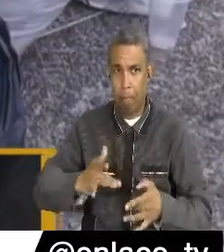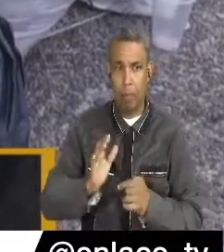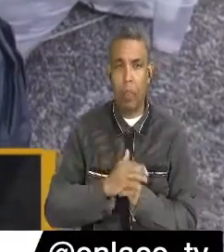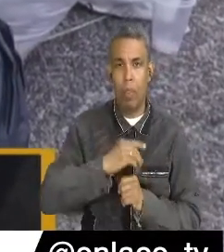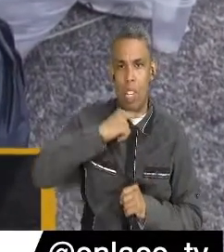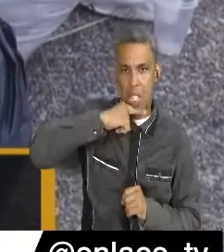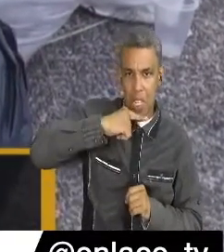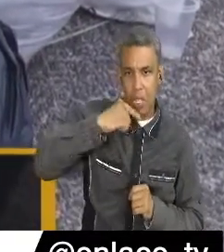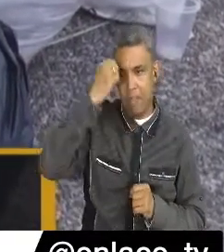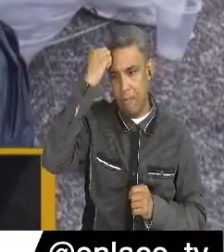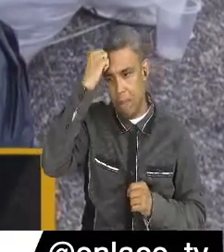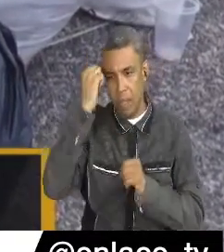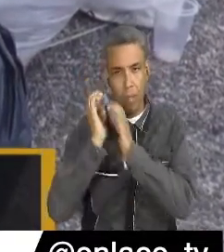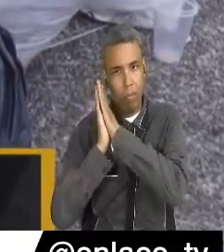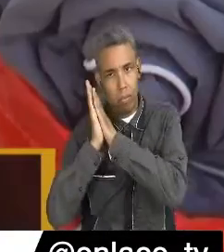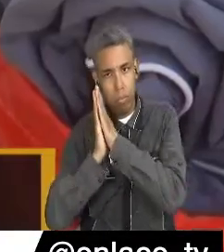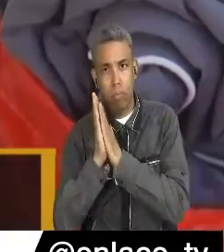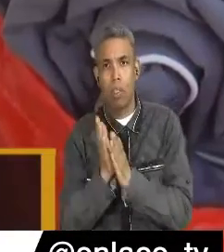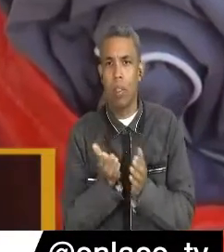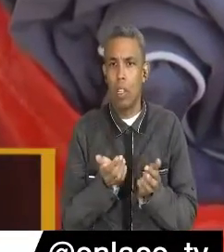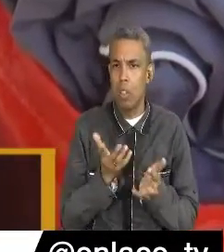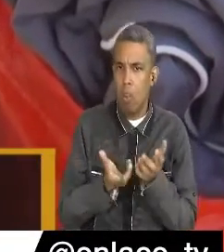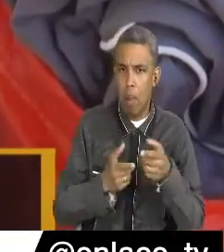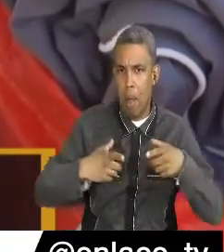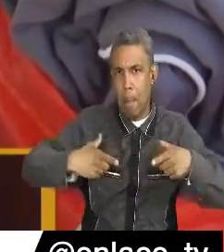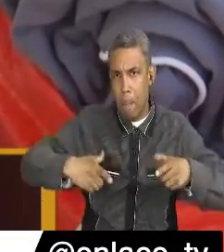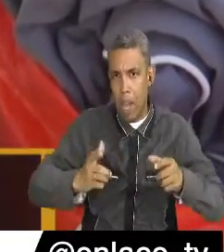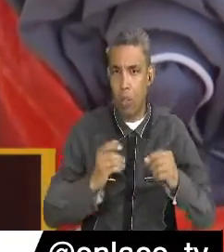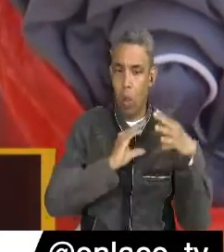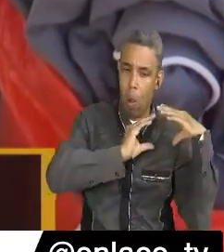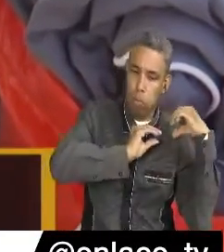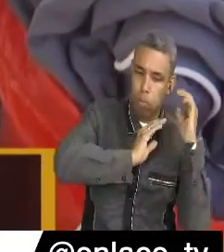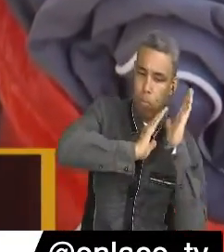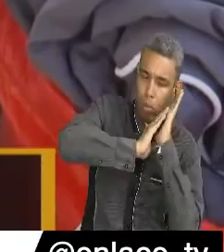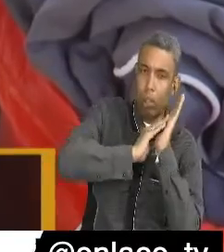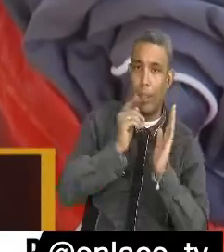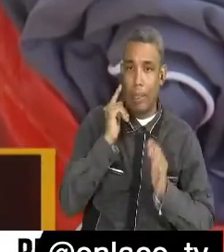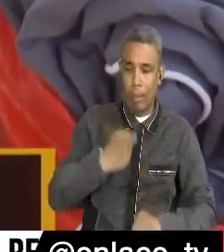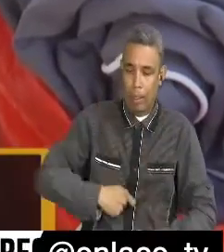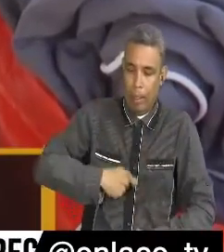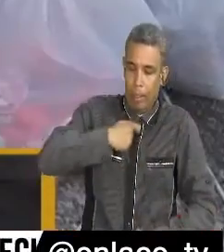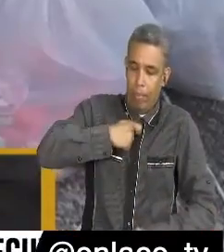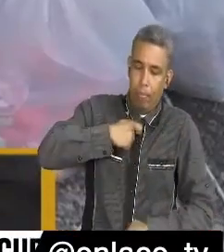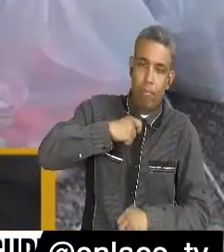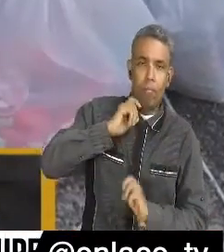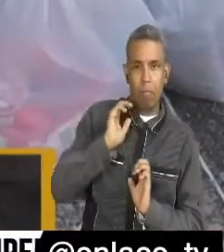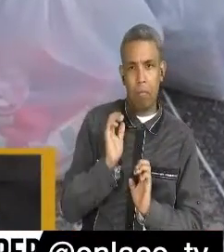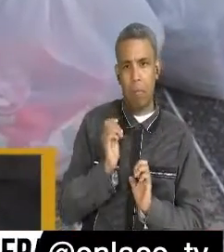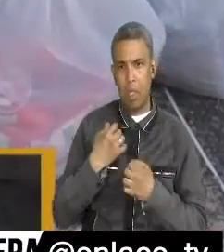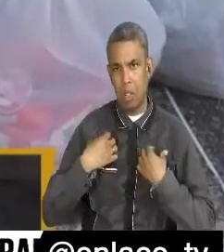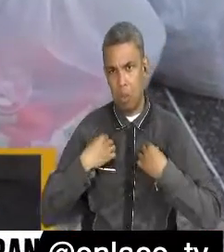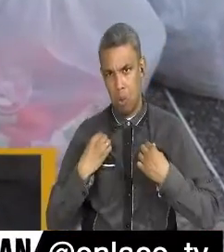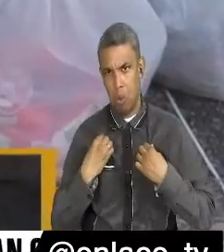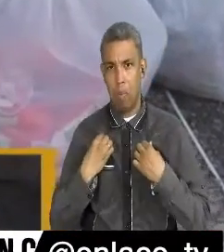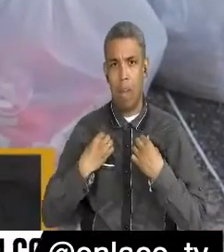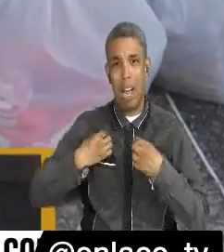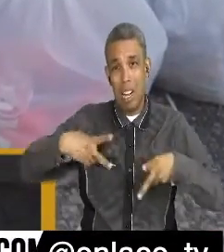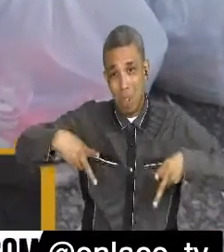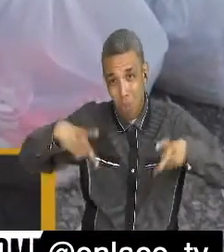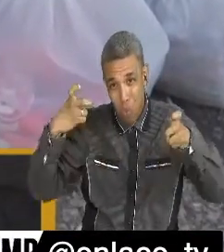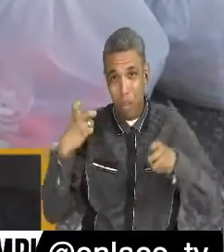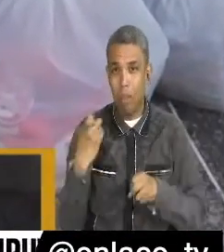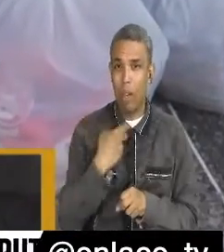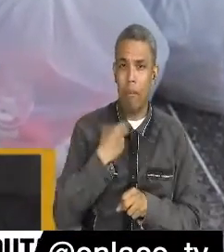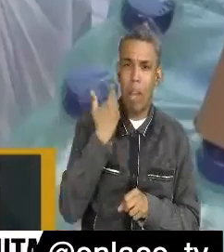aseo, kits de cocina, colchonetas, frazadas, ropa interior nueva para adultos y niños,